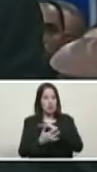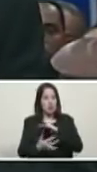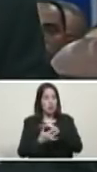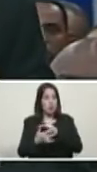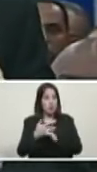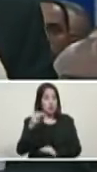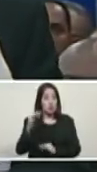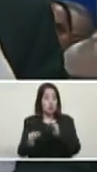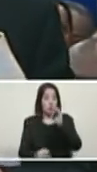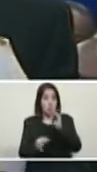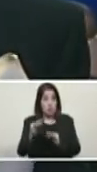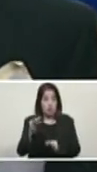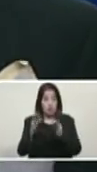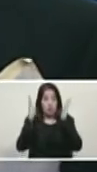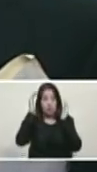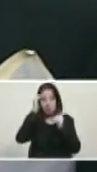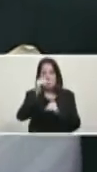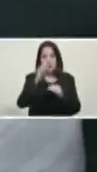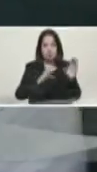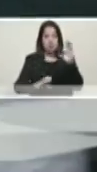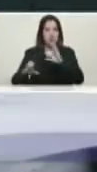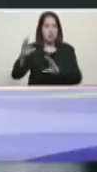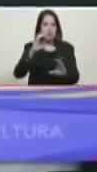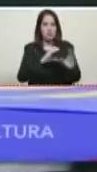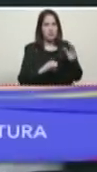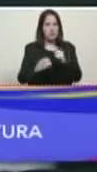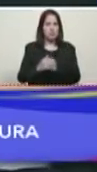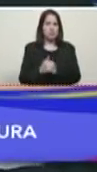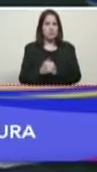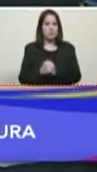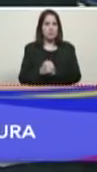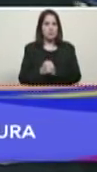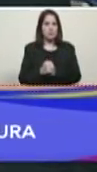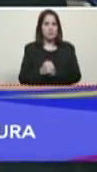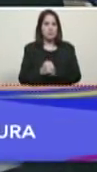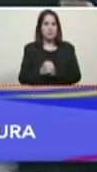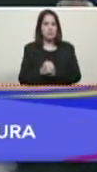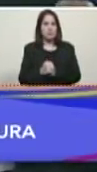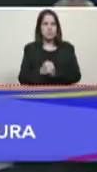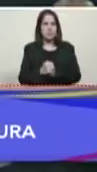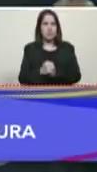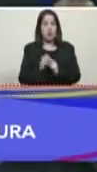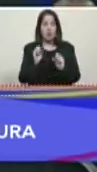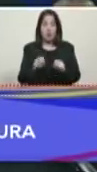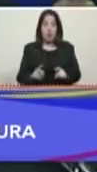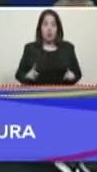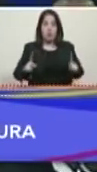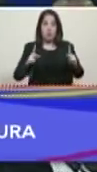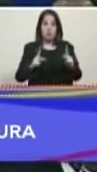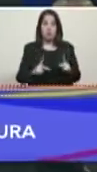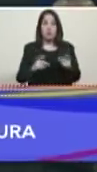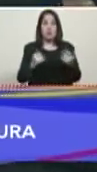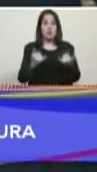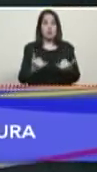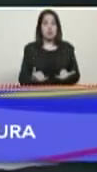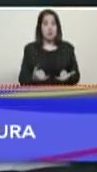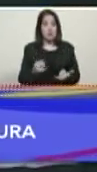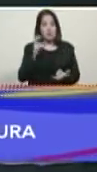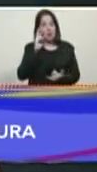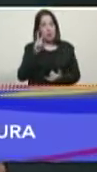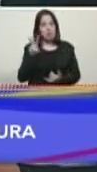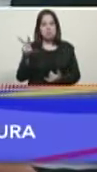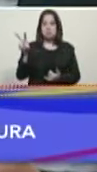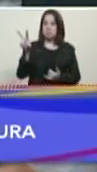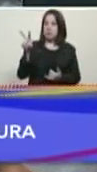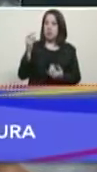para su abordaje científico demos pues qué es una oportunidad para que nosotros también volteamos la mirada